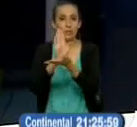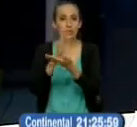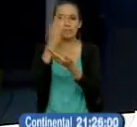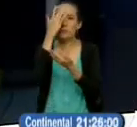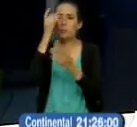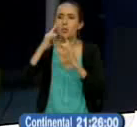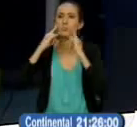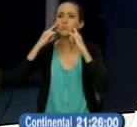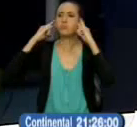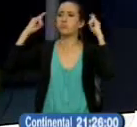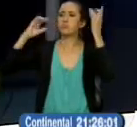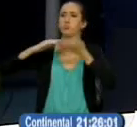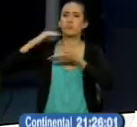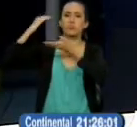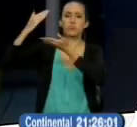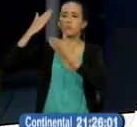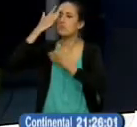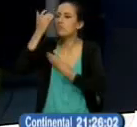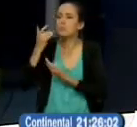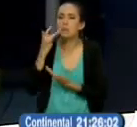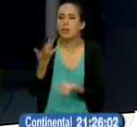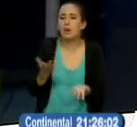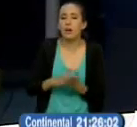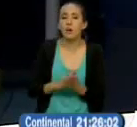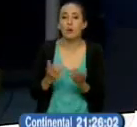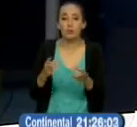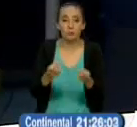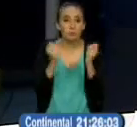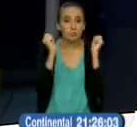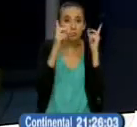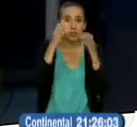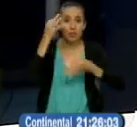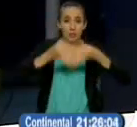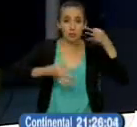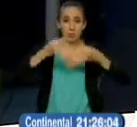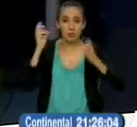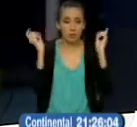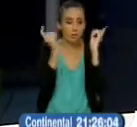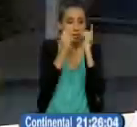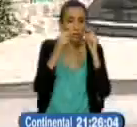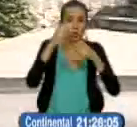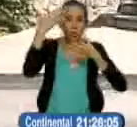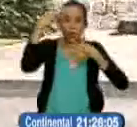no justificado. La fiscalía encontró armas y documentos relacionados a empresas investigadas.